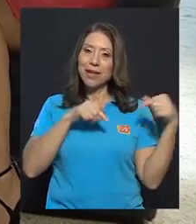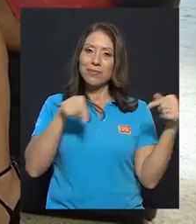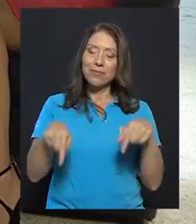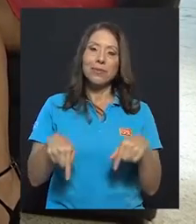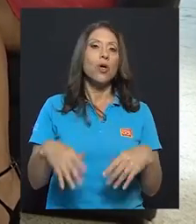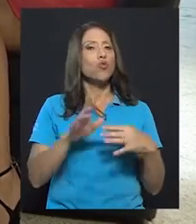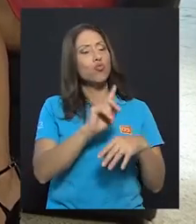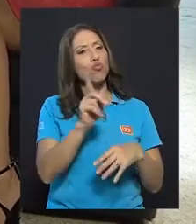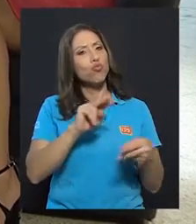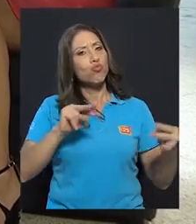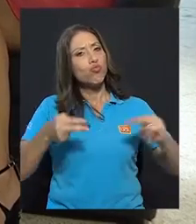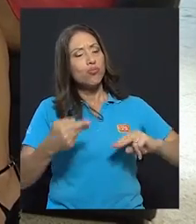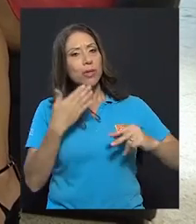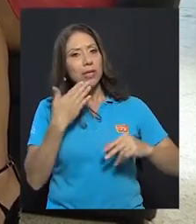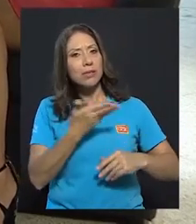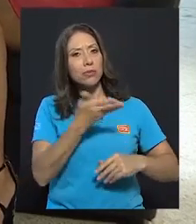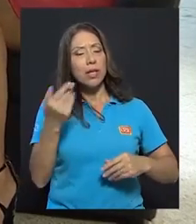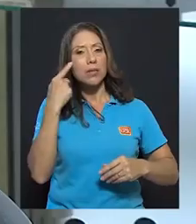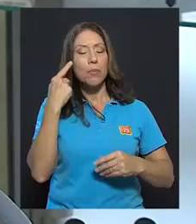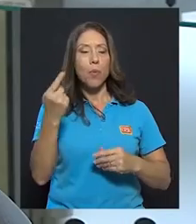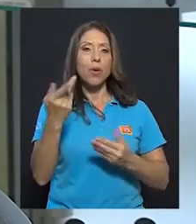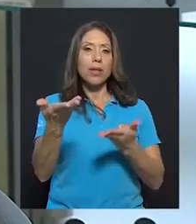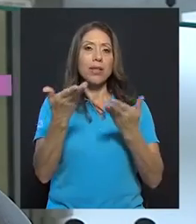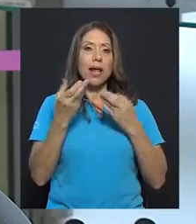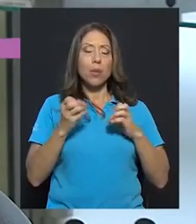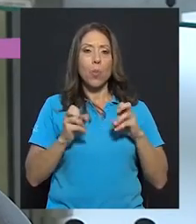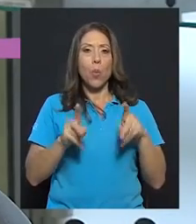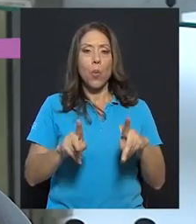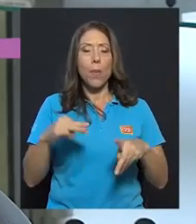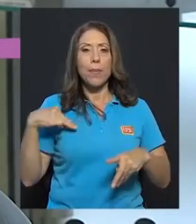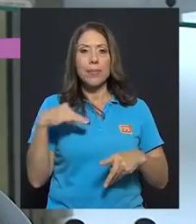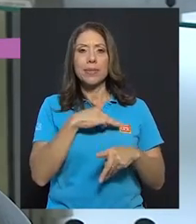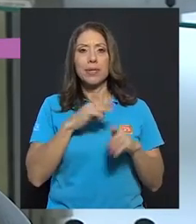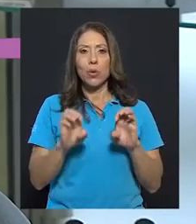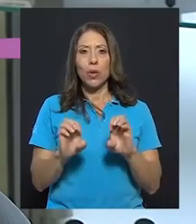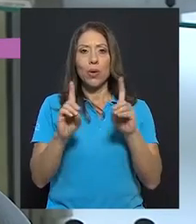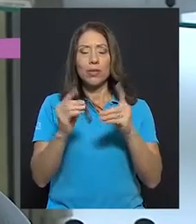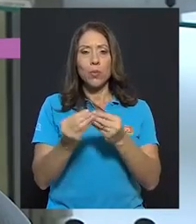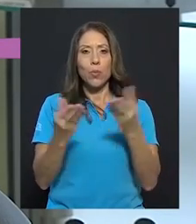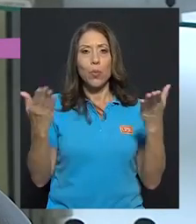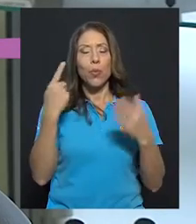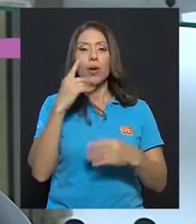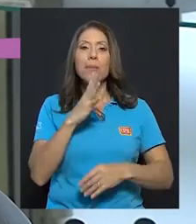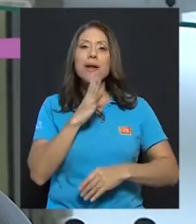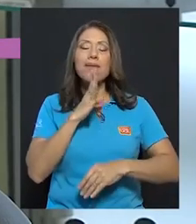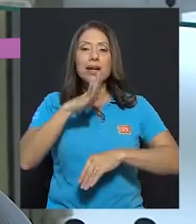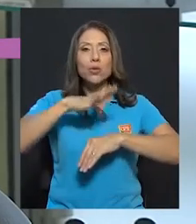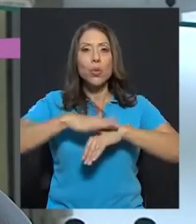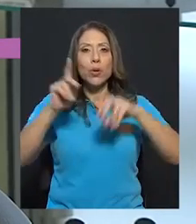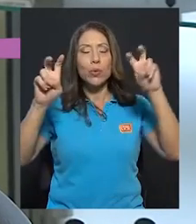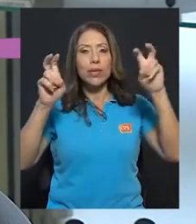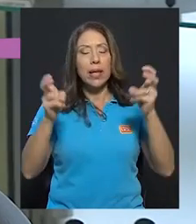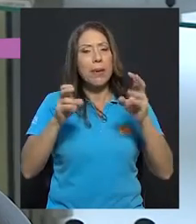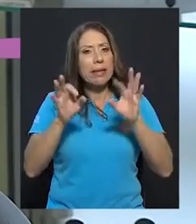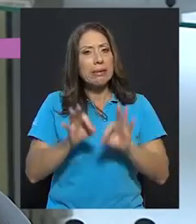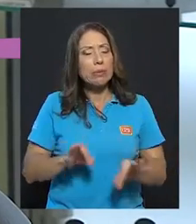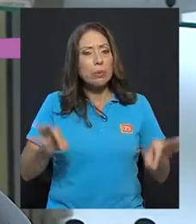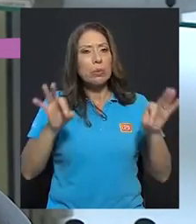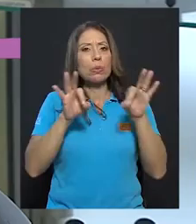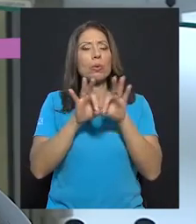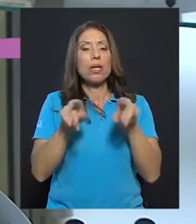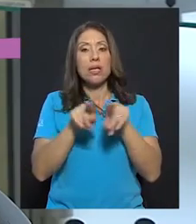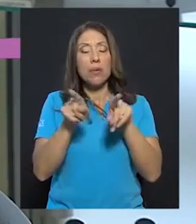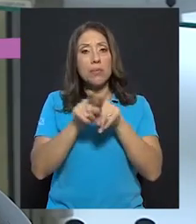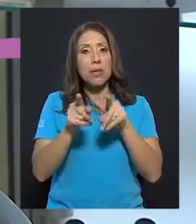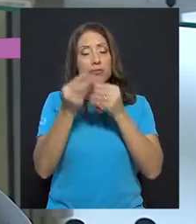aceptar la invitación. No, más bien gracias a ustedes por este espacio que le brindan al Ministerio de Educación Pública para conversar sobre un tema de gran